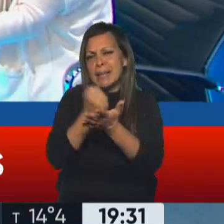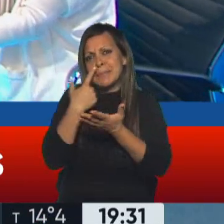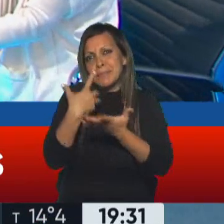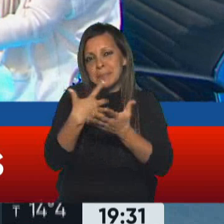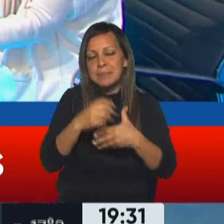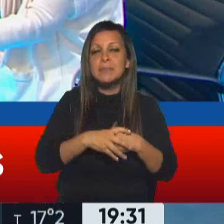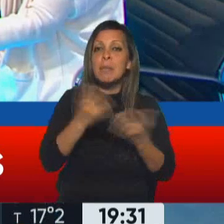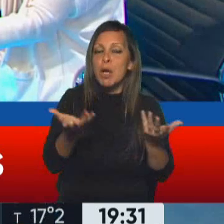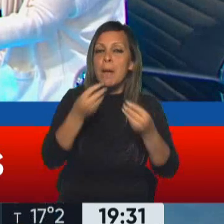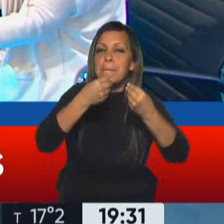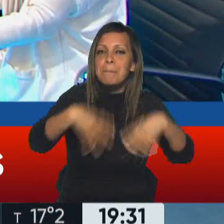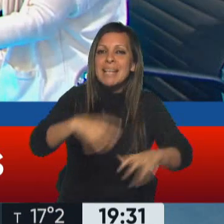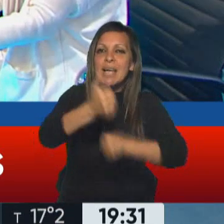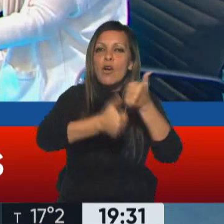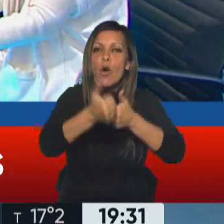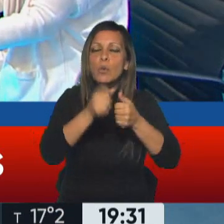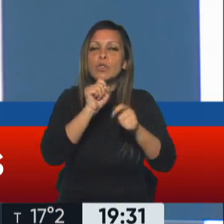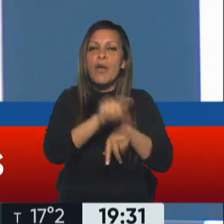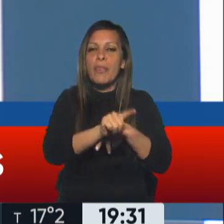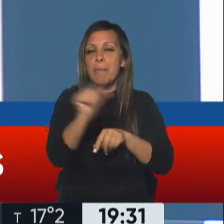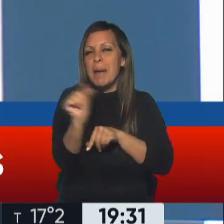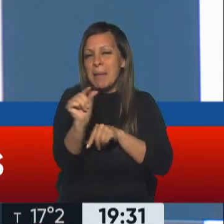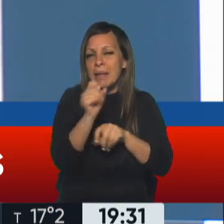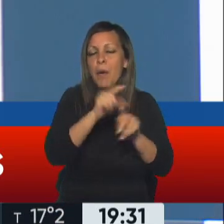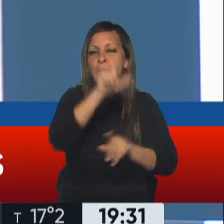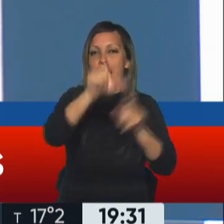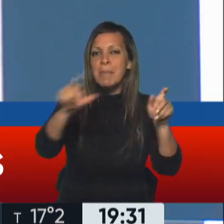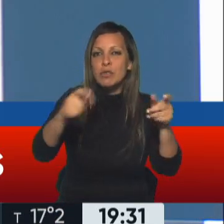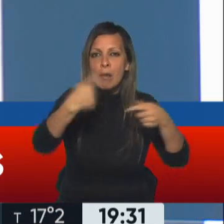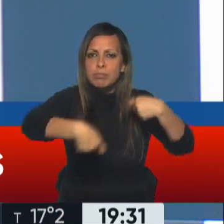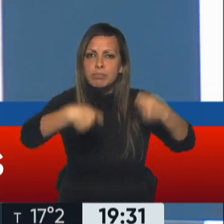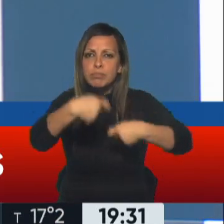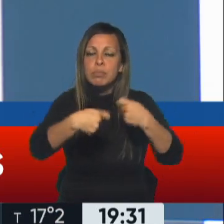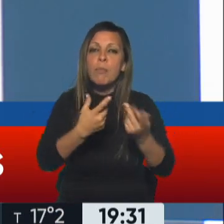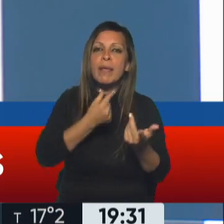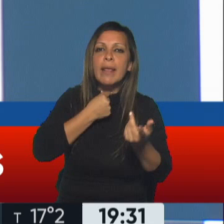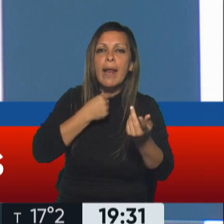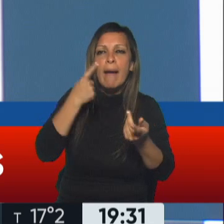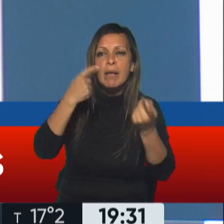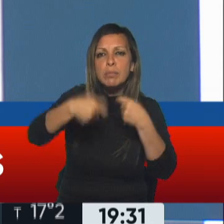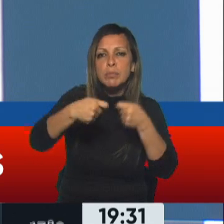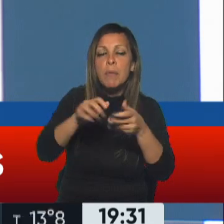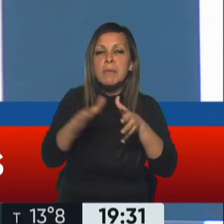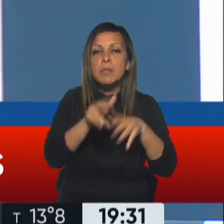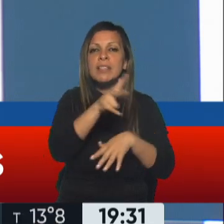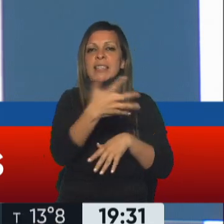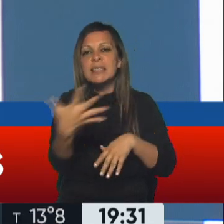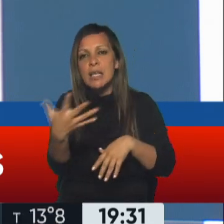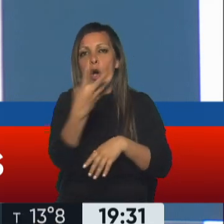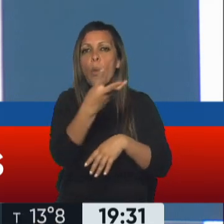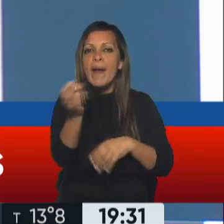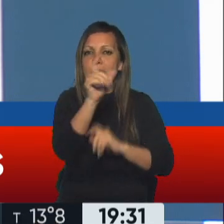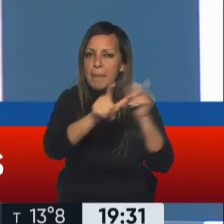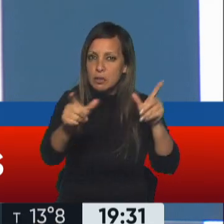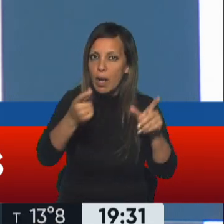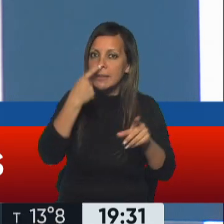preventivo de acreedores básicamente porque los acreedores que tienen en este momento intentando renegociar esta deuda son entre 35 o 40 más o menos,